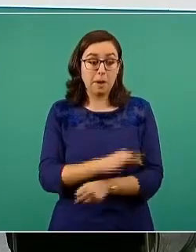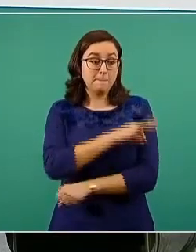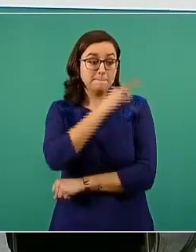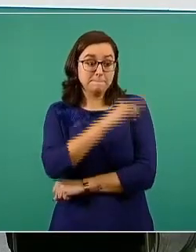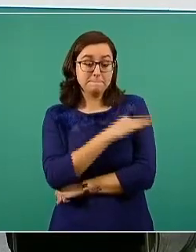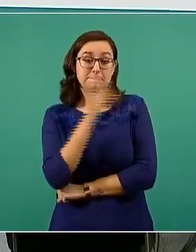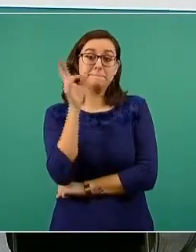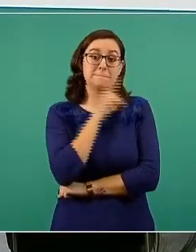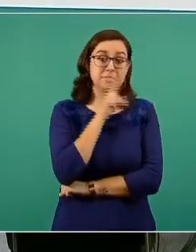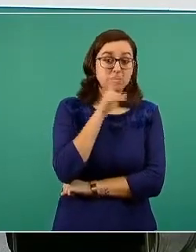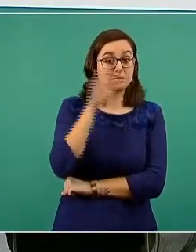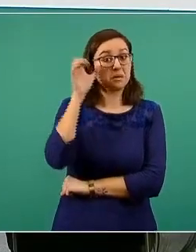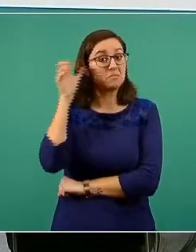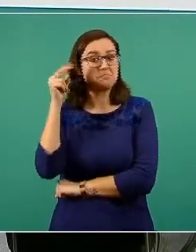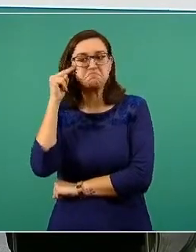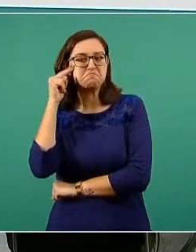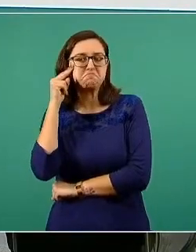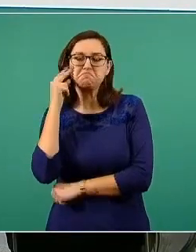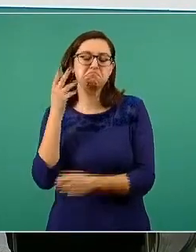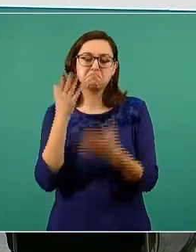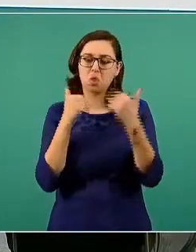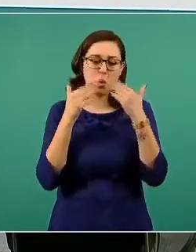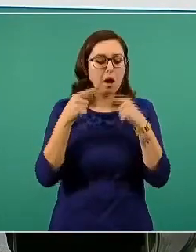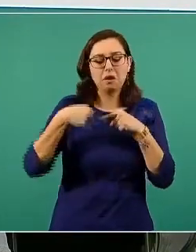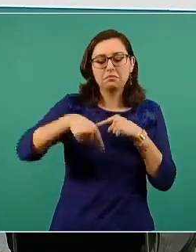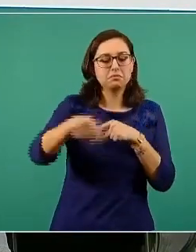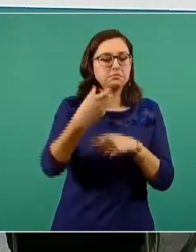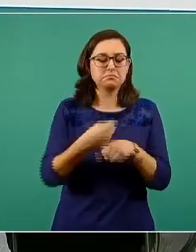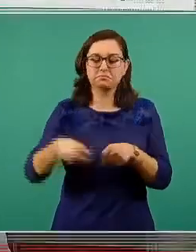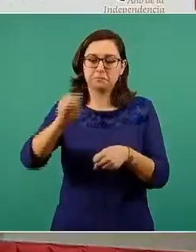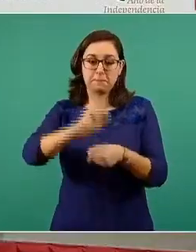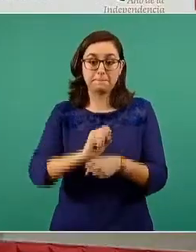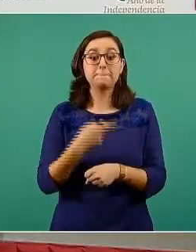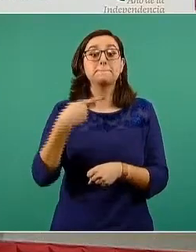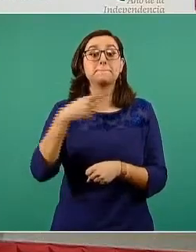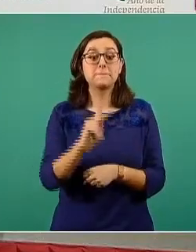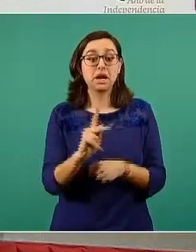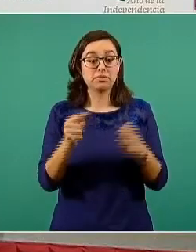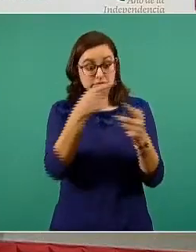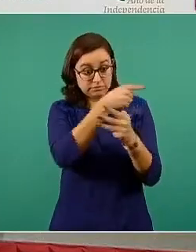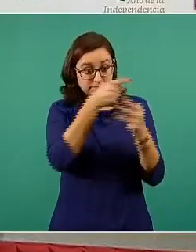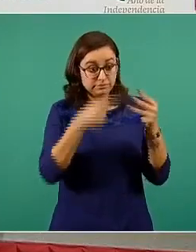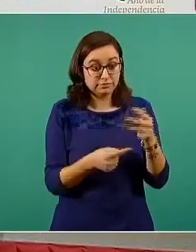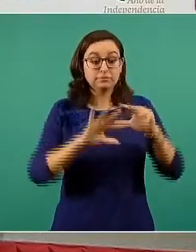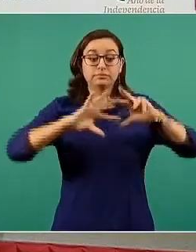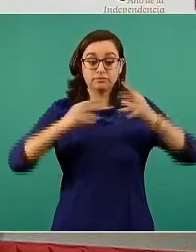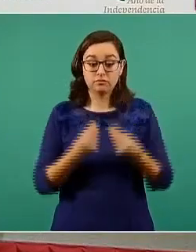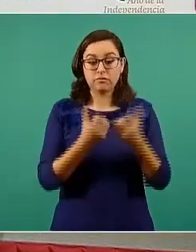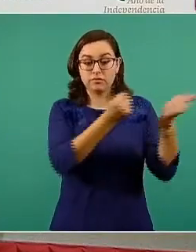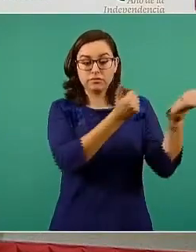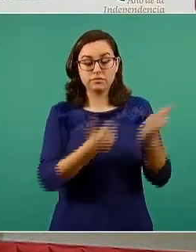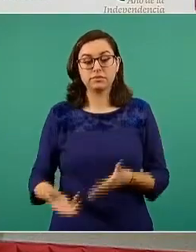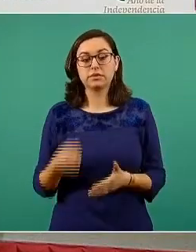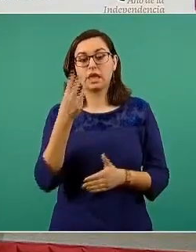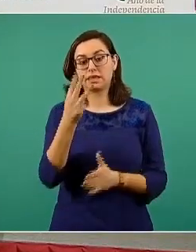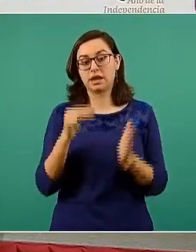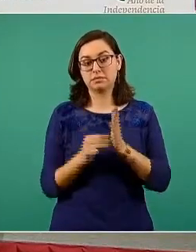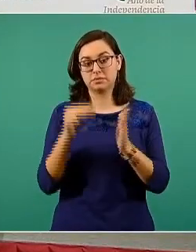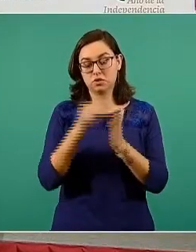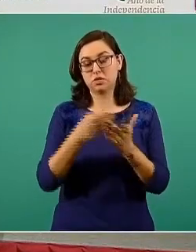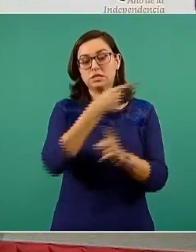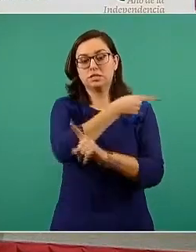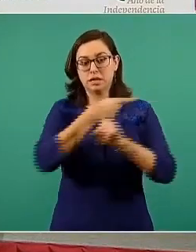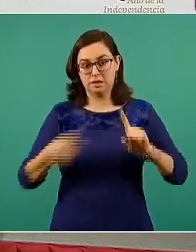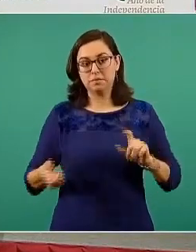una programación para recepción. Esto es casi 3,5 millones de dosis de vacuna que tendremos esta semana y